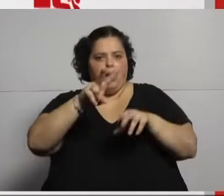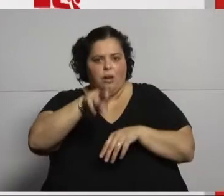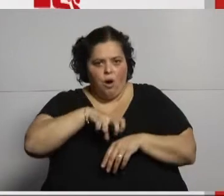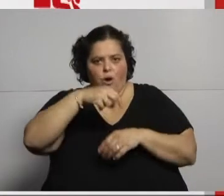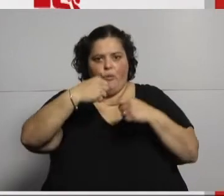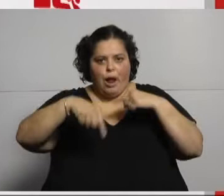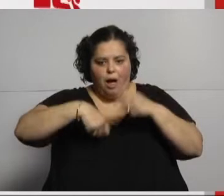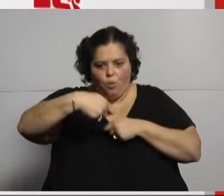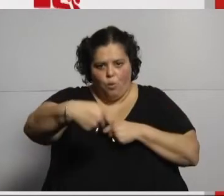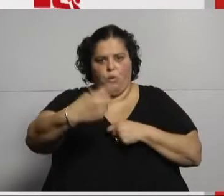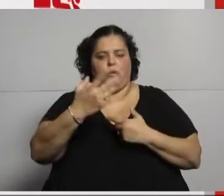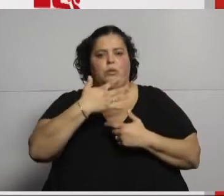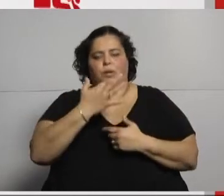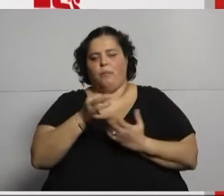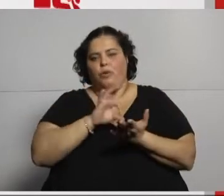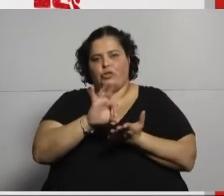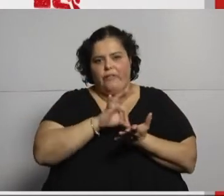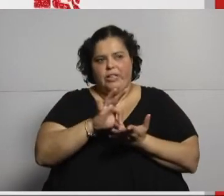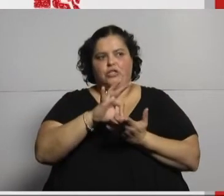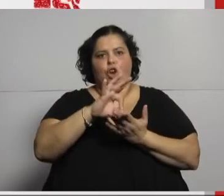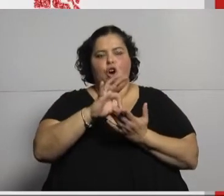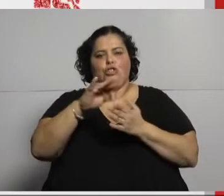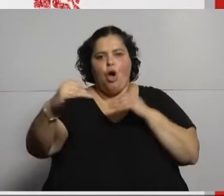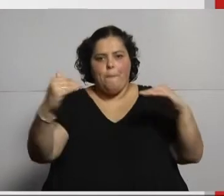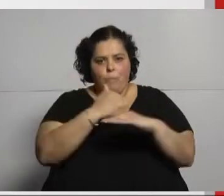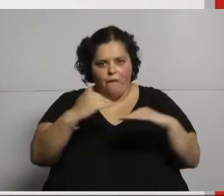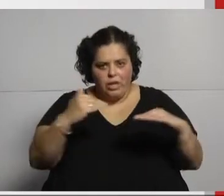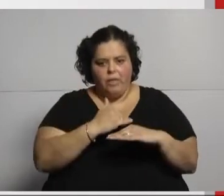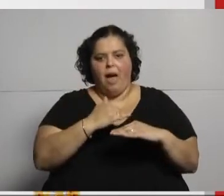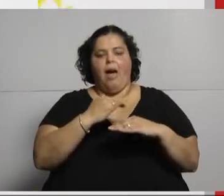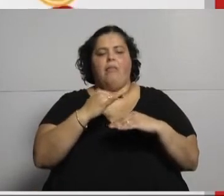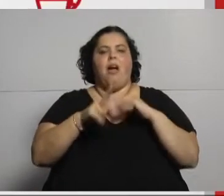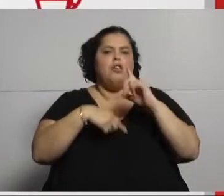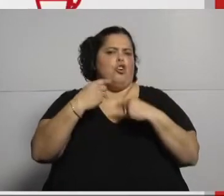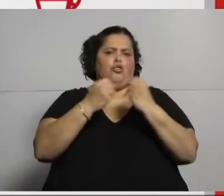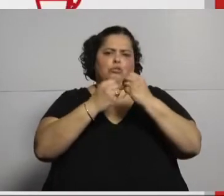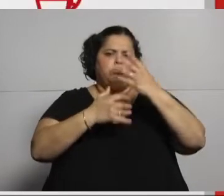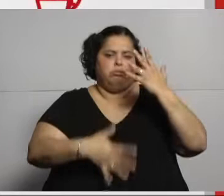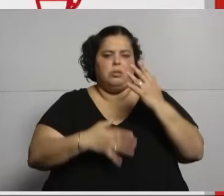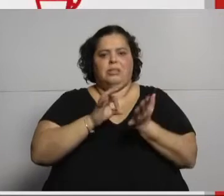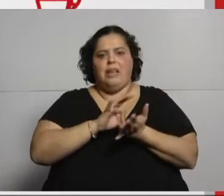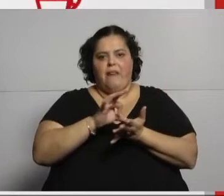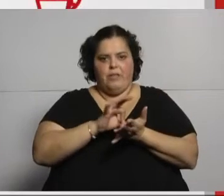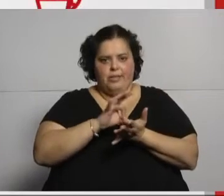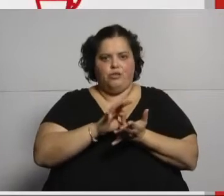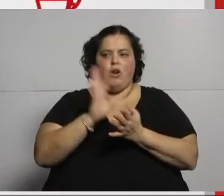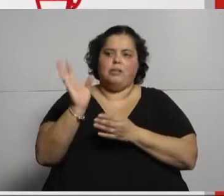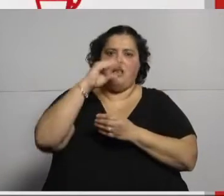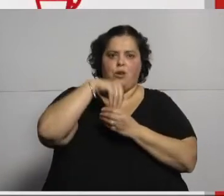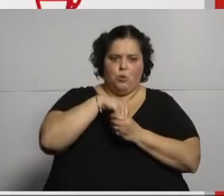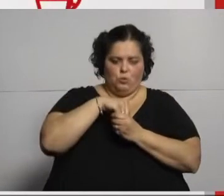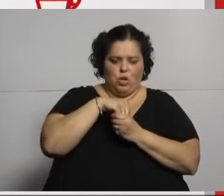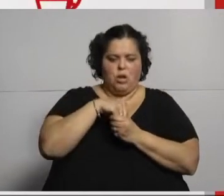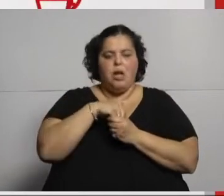ejemplo, servicios de movilidad y otros múltiples servicios que se han ido brindando, incluidos, por